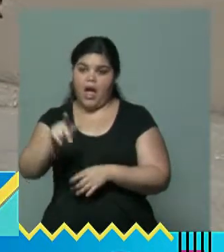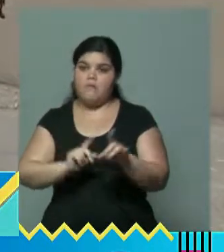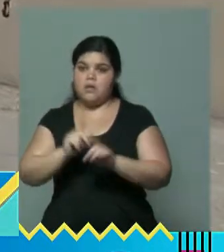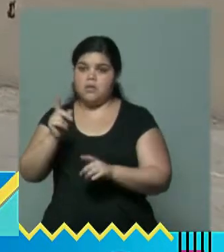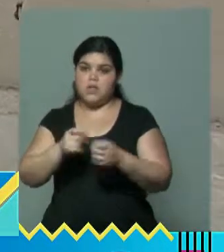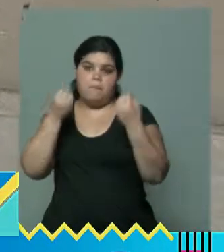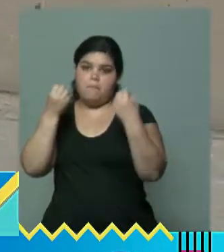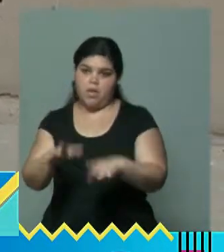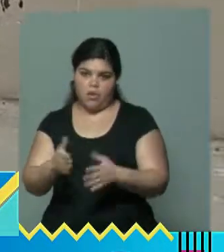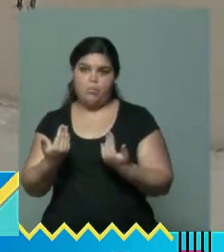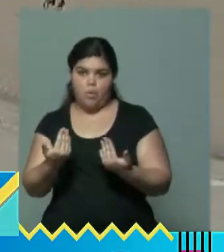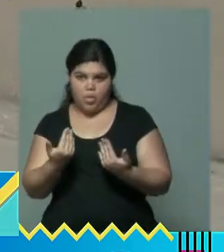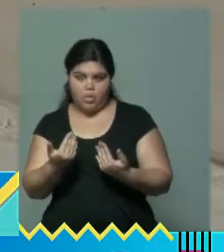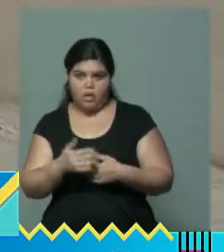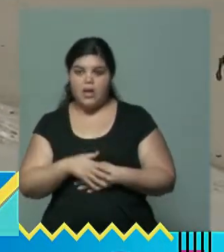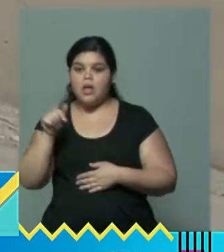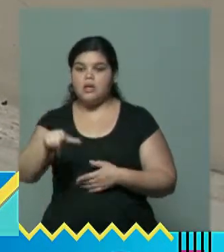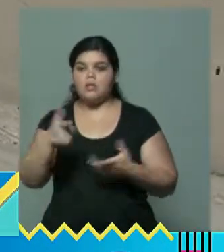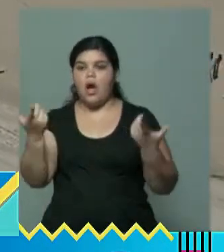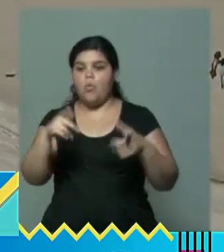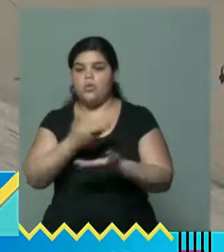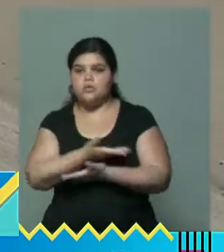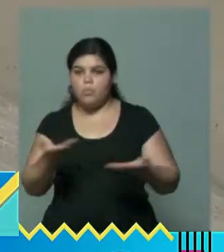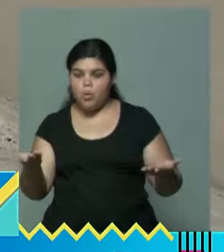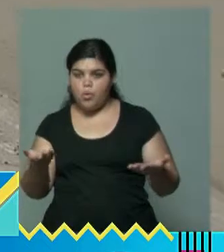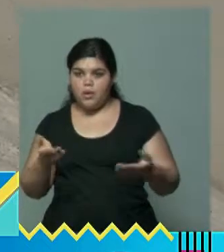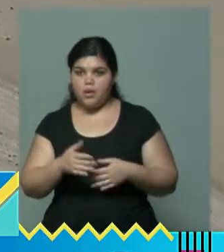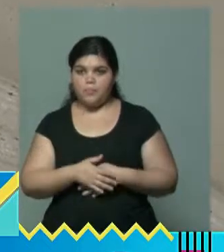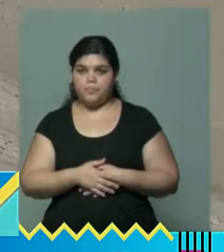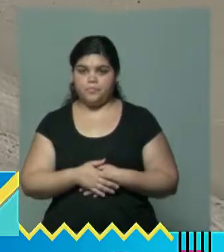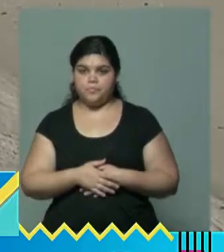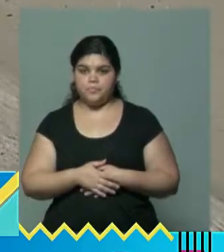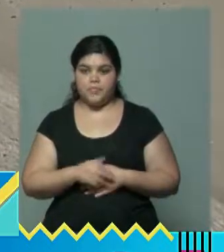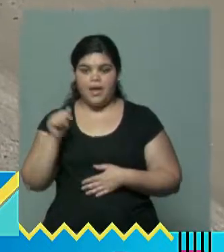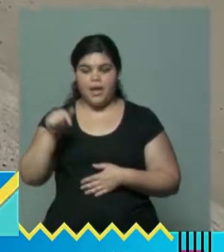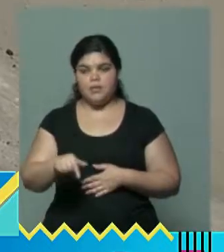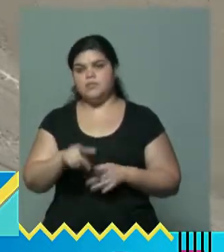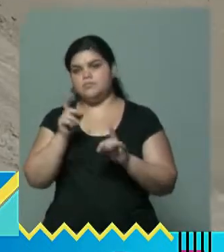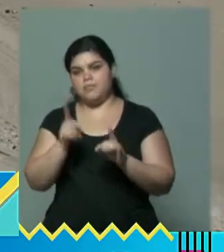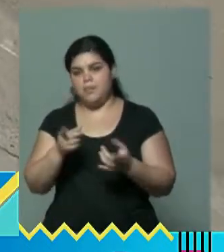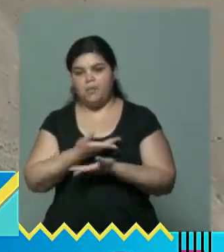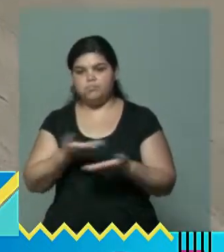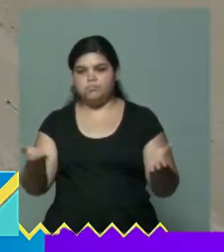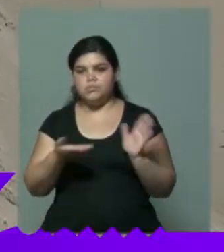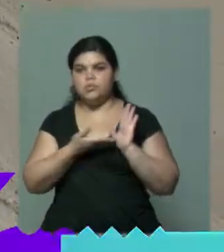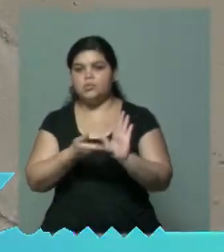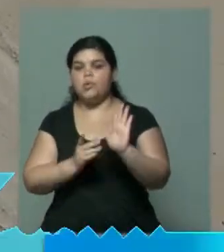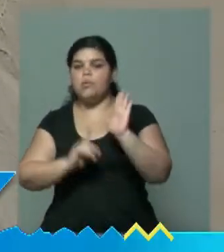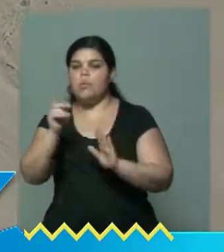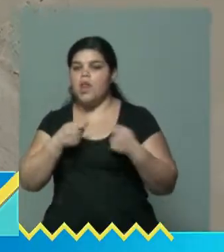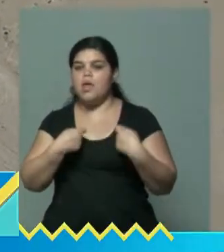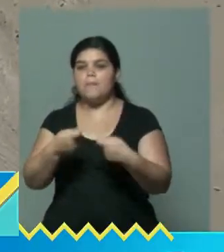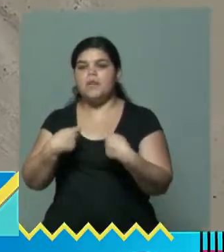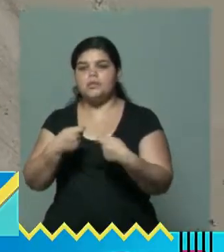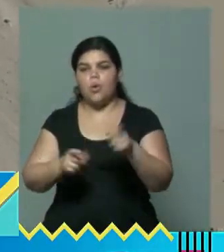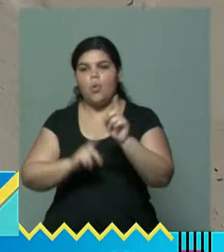concesión. Eso se hace una audiencia pública, se somete, digamos, a crítica y a conocimiento las inversiones que están pedidas, lo